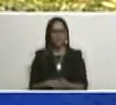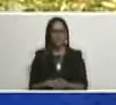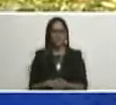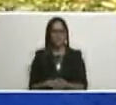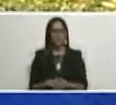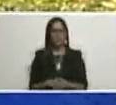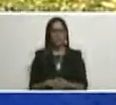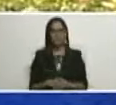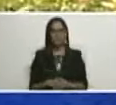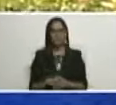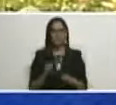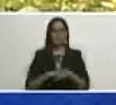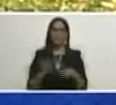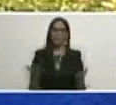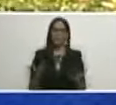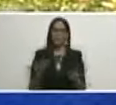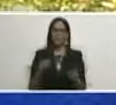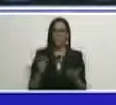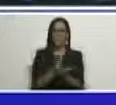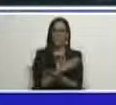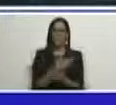¿Y por qué me quitan las imágenes?